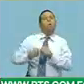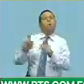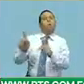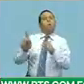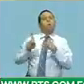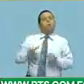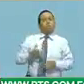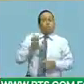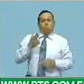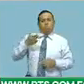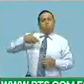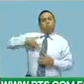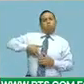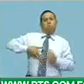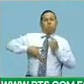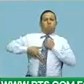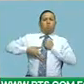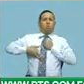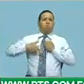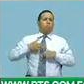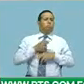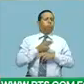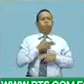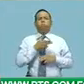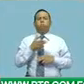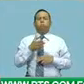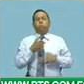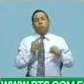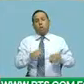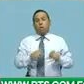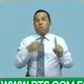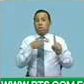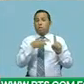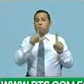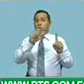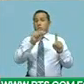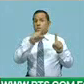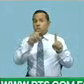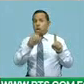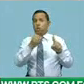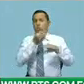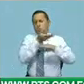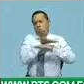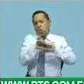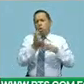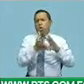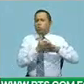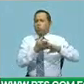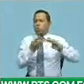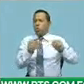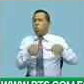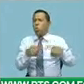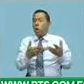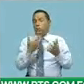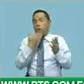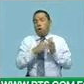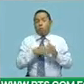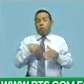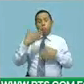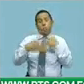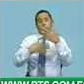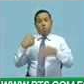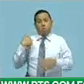agobia a la ciudadanía el candidato a la presidencia de yermo lazo propone soluciones en caso de llegar al poder duplicar la cobertura